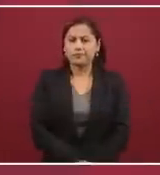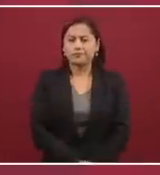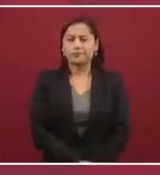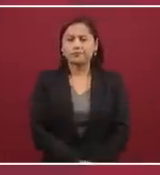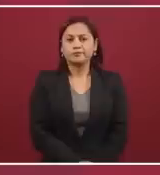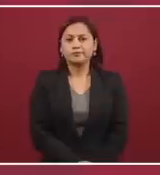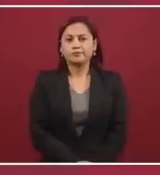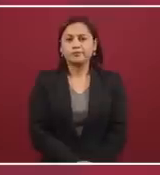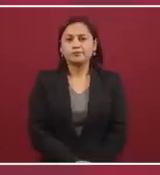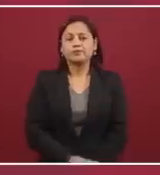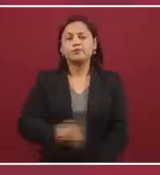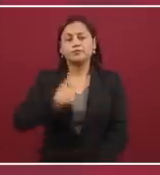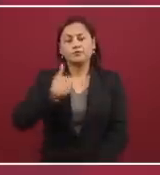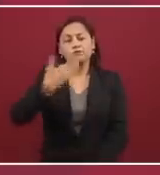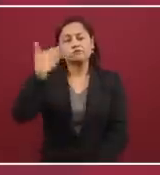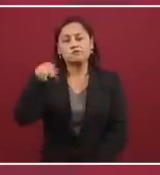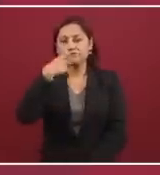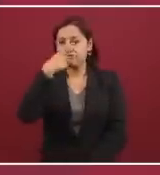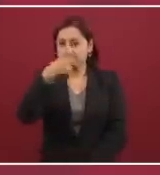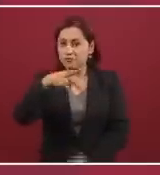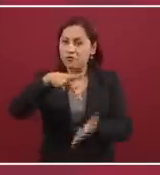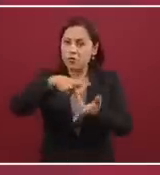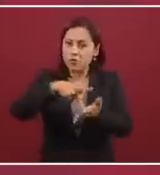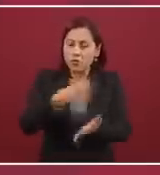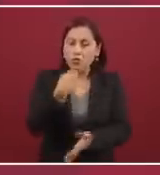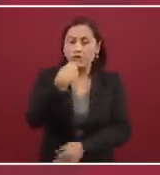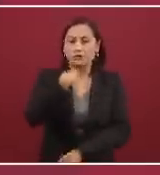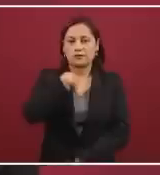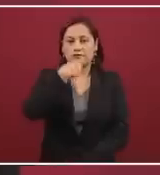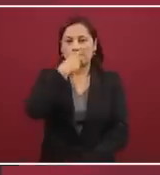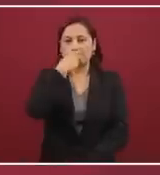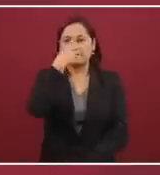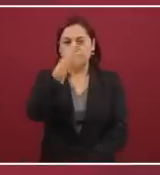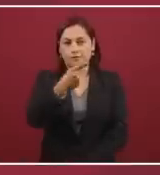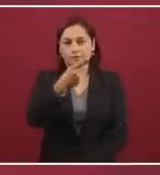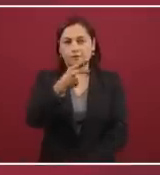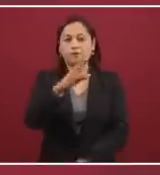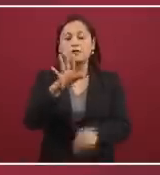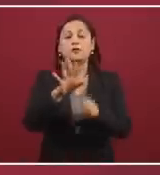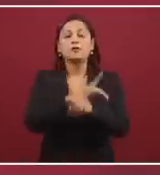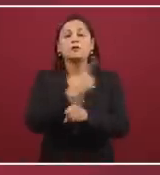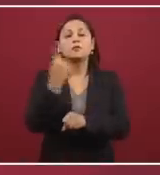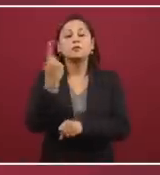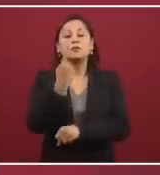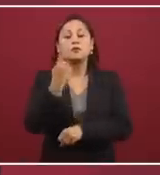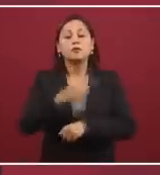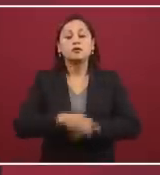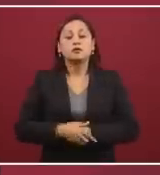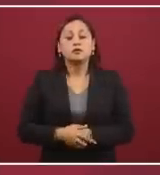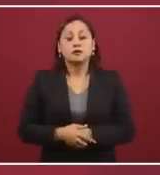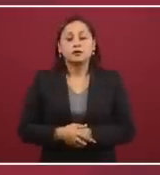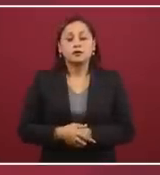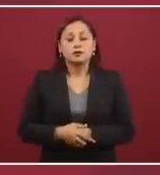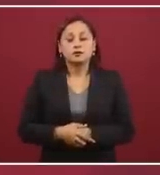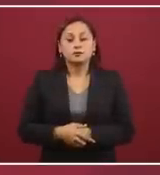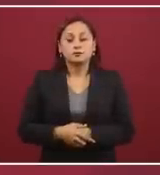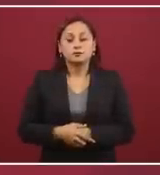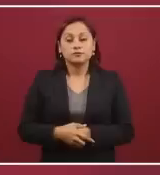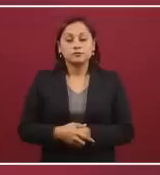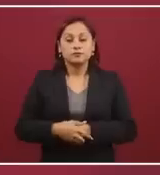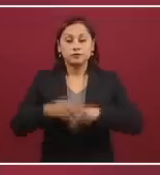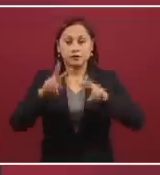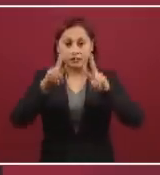lo he dicho y lo repito porque tiene que ver con ser